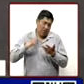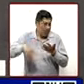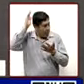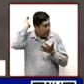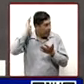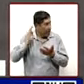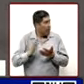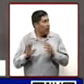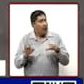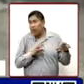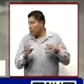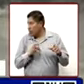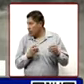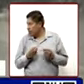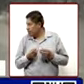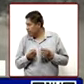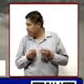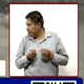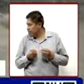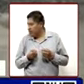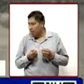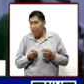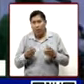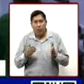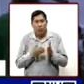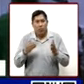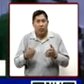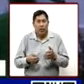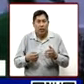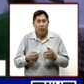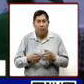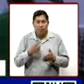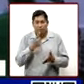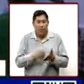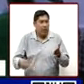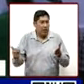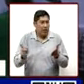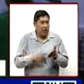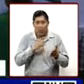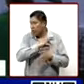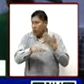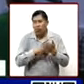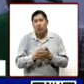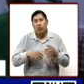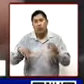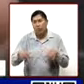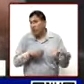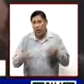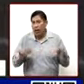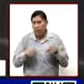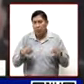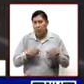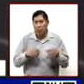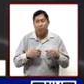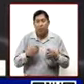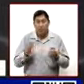ido prácticamente boicoteando la gestión, criticando y oponiéndose a todas las gestiones de la